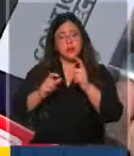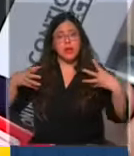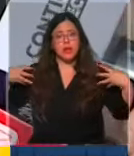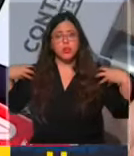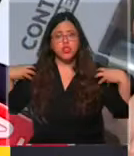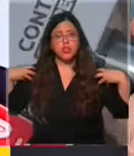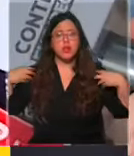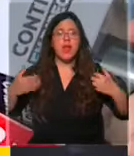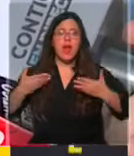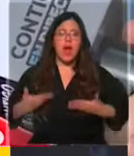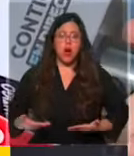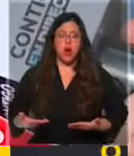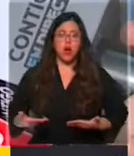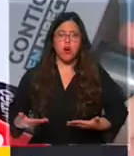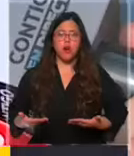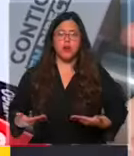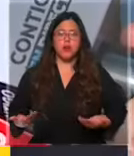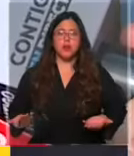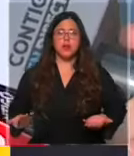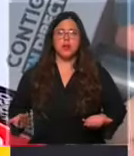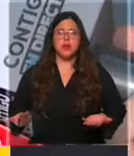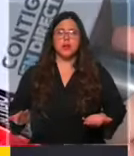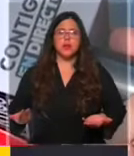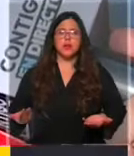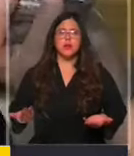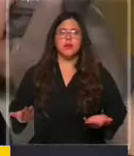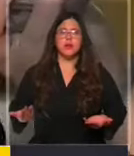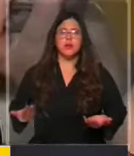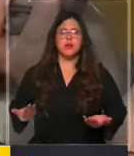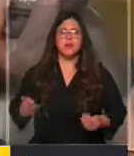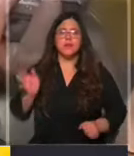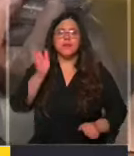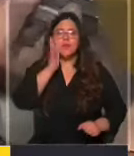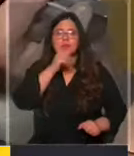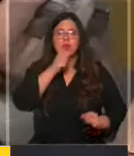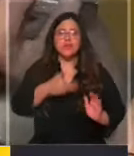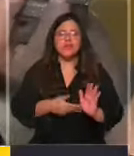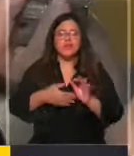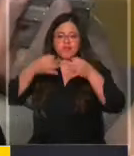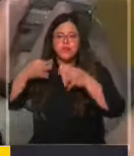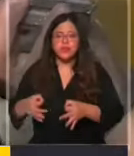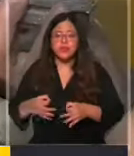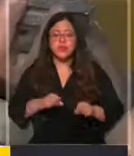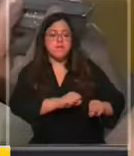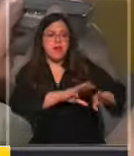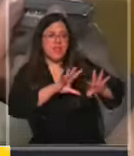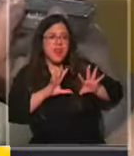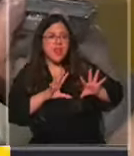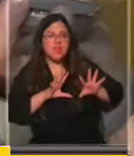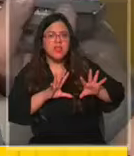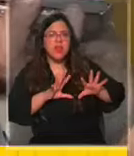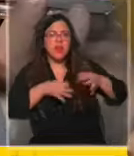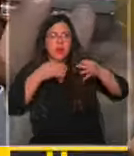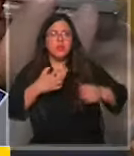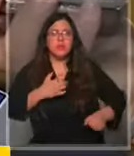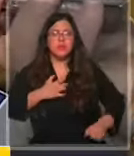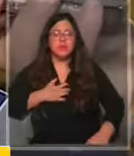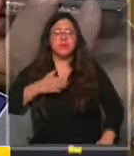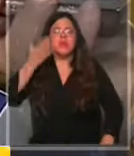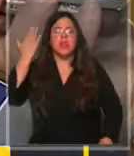este minuto todavía no salen a la luz. Lo impactante es que se confirma lo que desgraciadamente se temió desde un primer